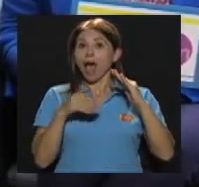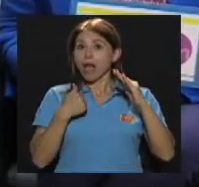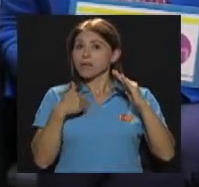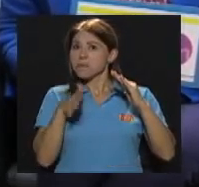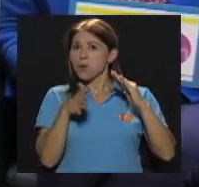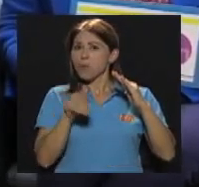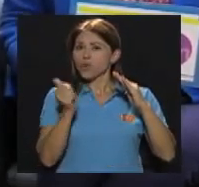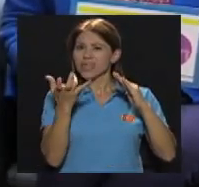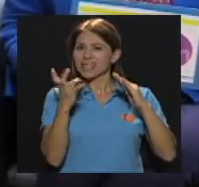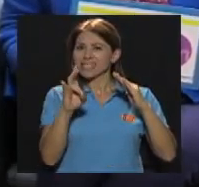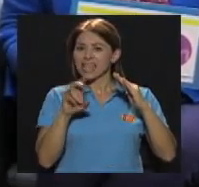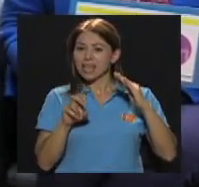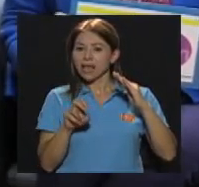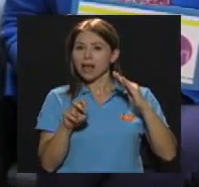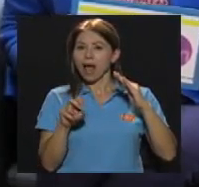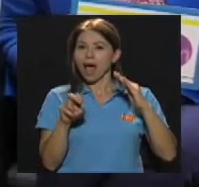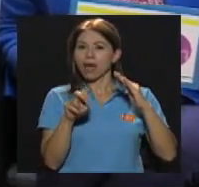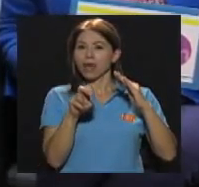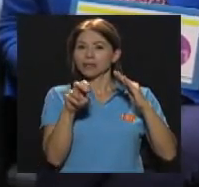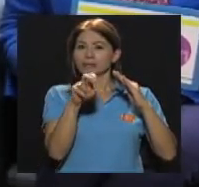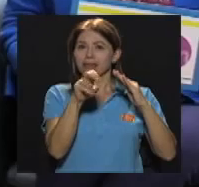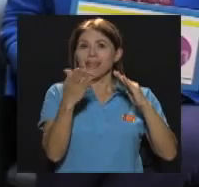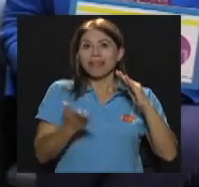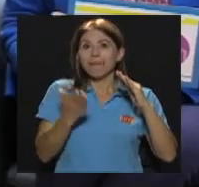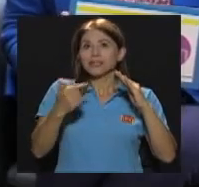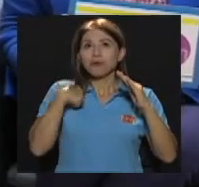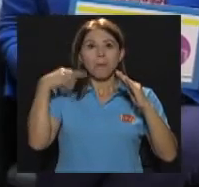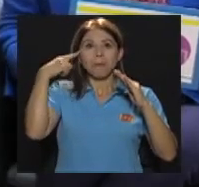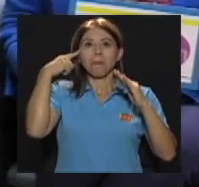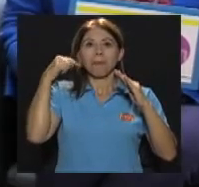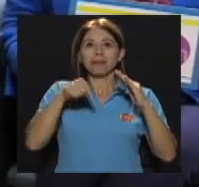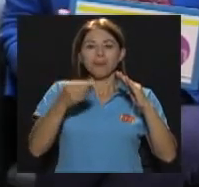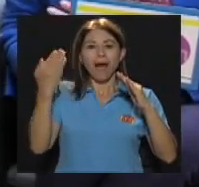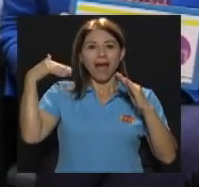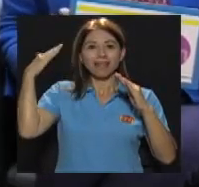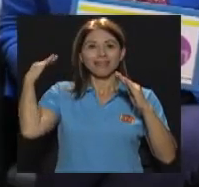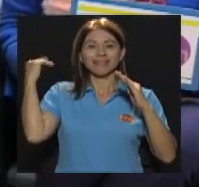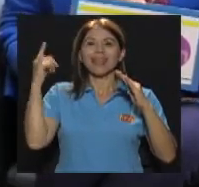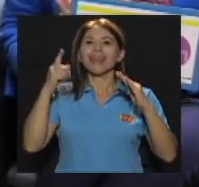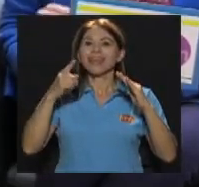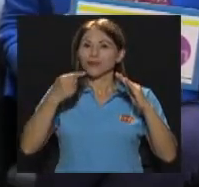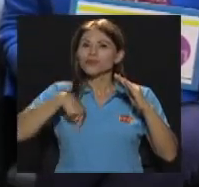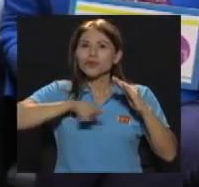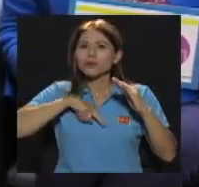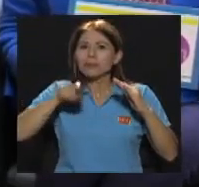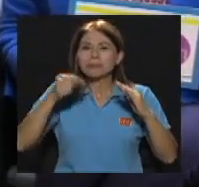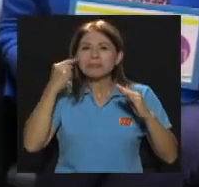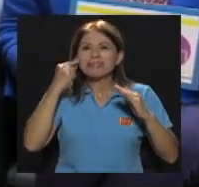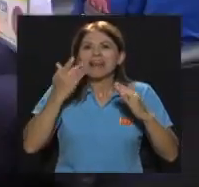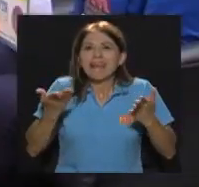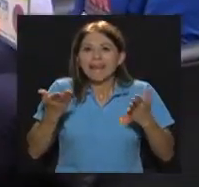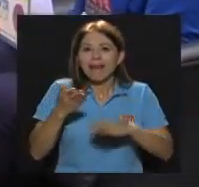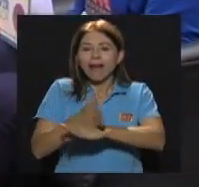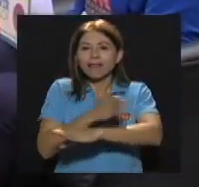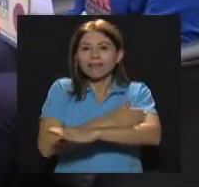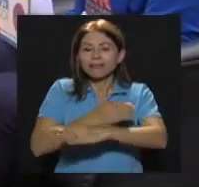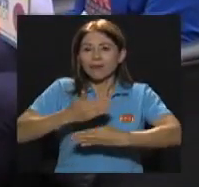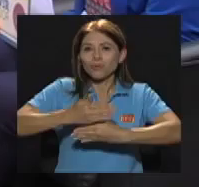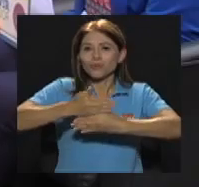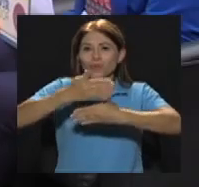Entonces, tal vez no contemple esos detalles. ¿Y qué deberíamos entonces de tener presente antes de construir esa vivienda?